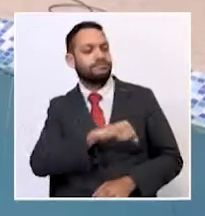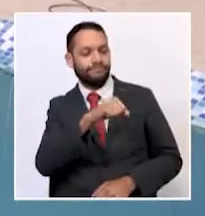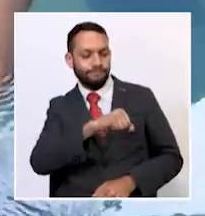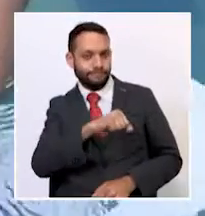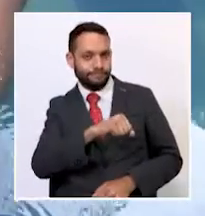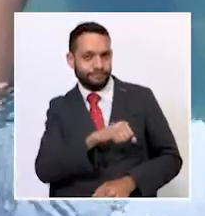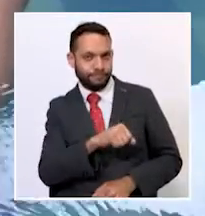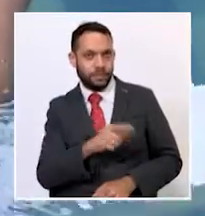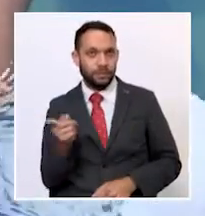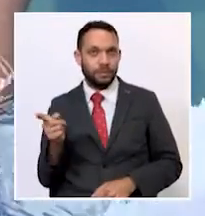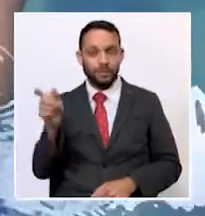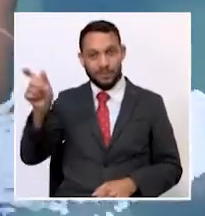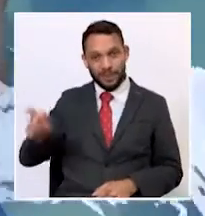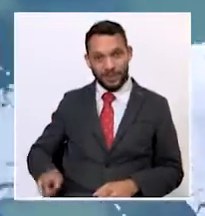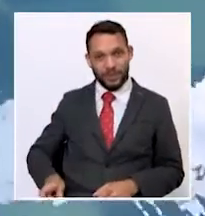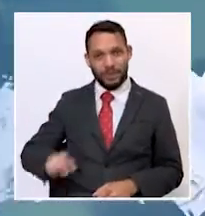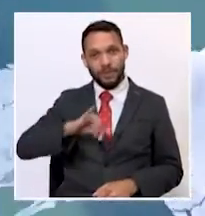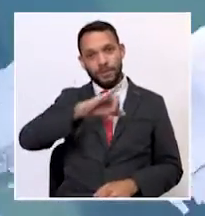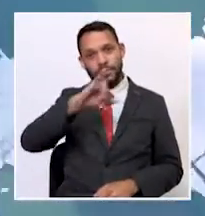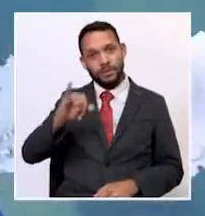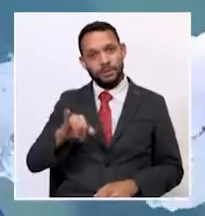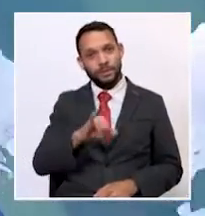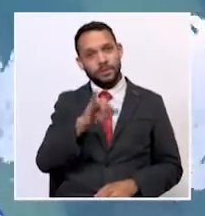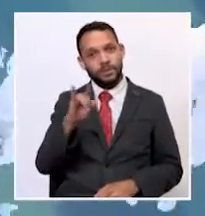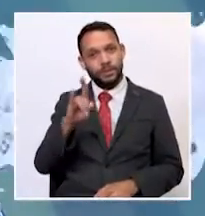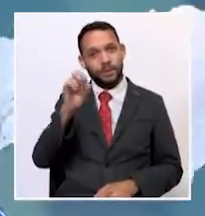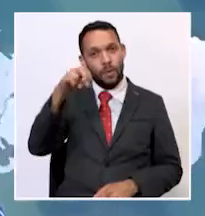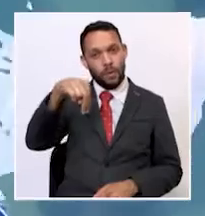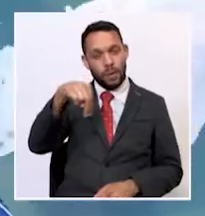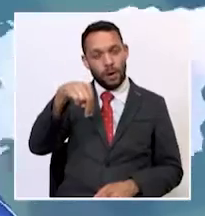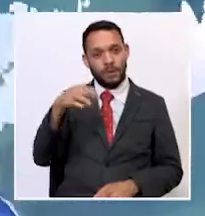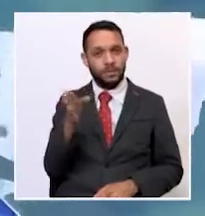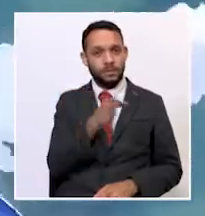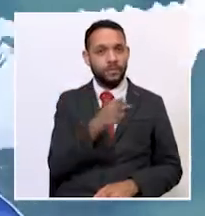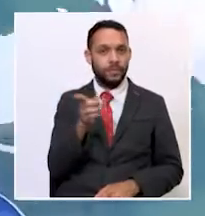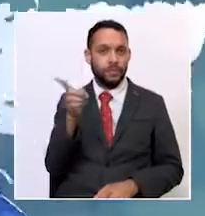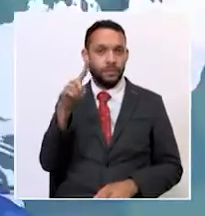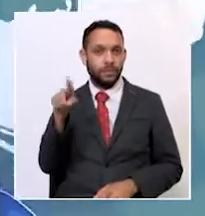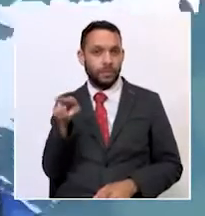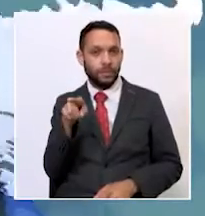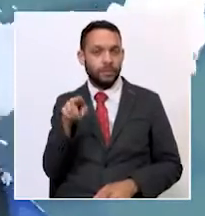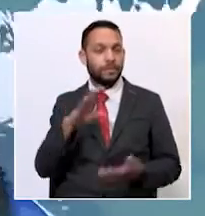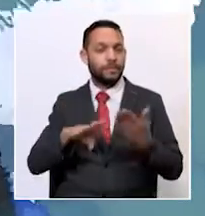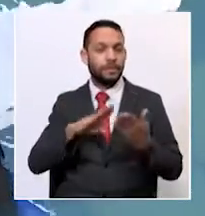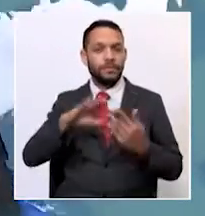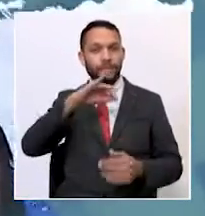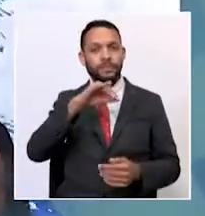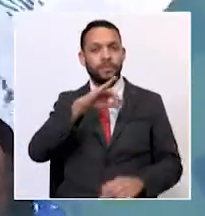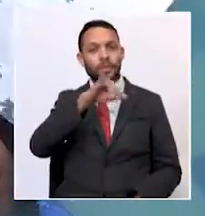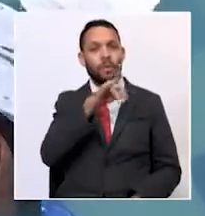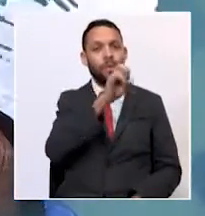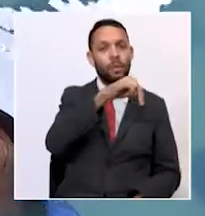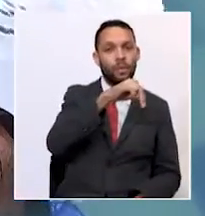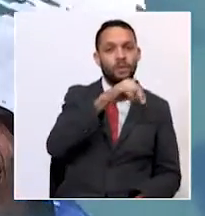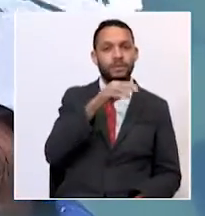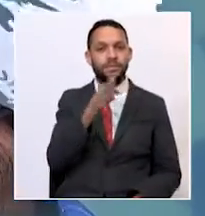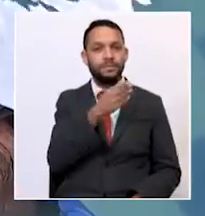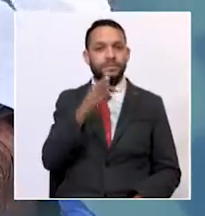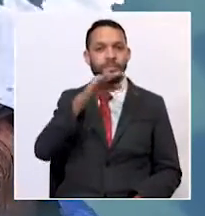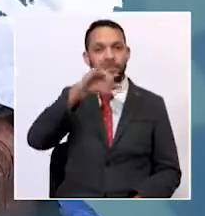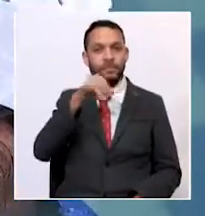por ejemplo don Juan José, que se le dificulta un poco como soltarse en el agua,